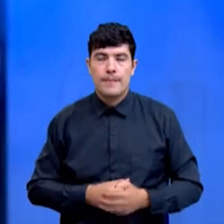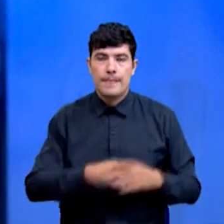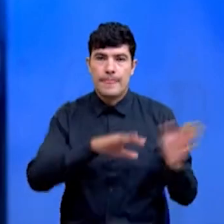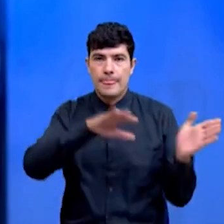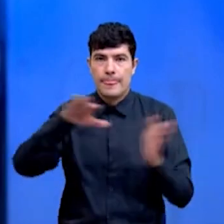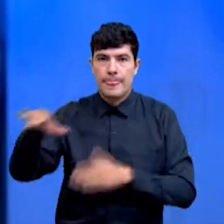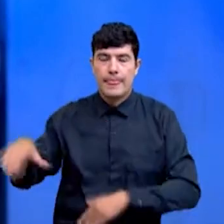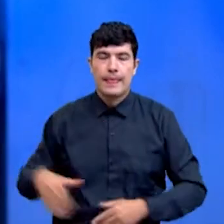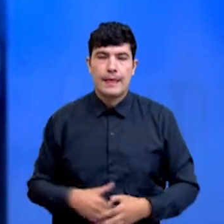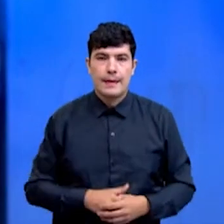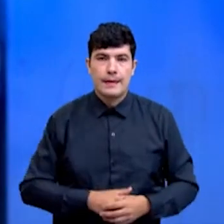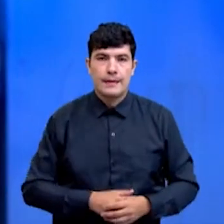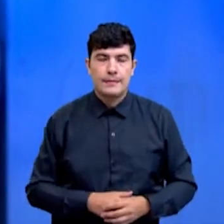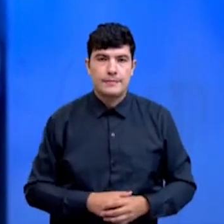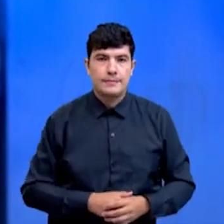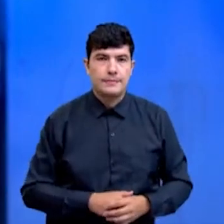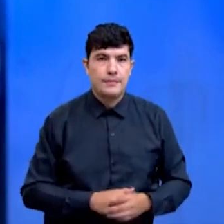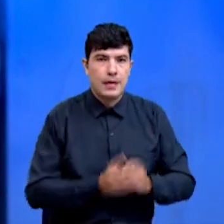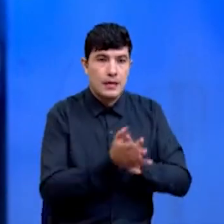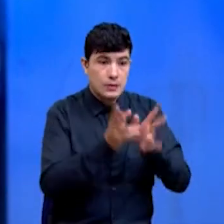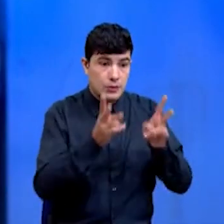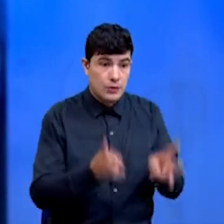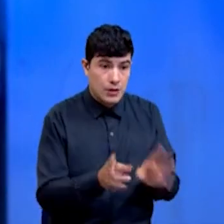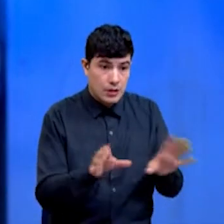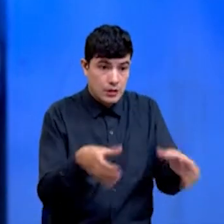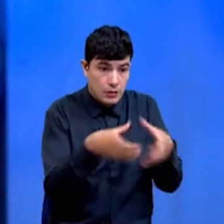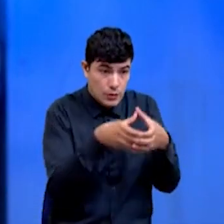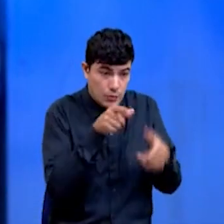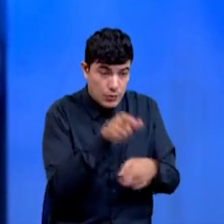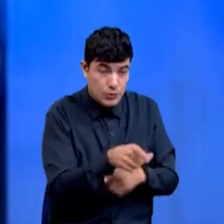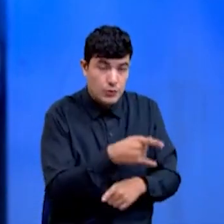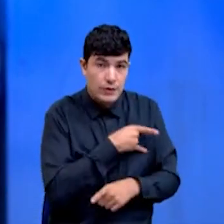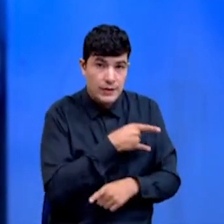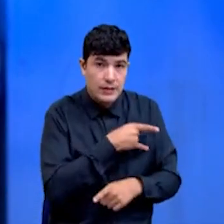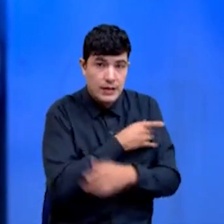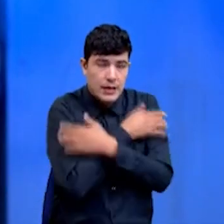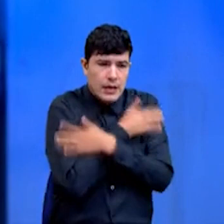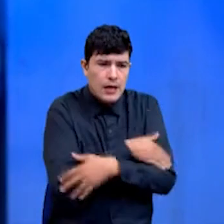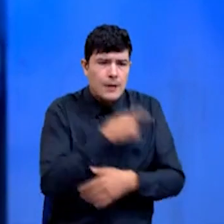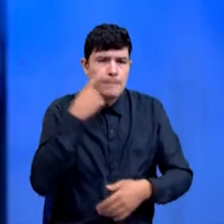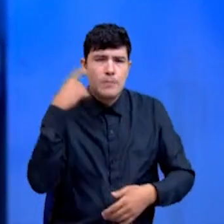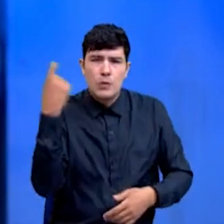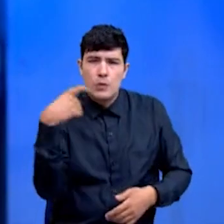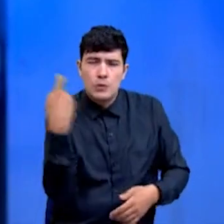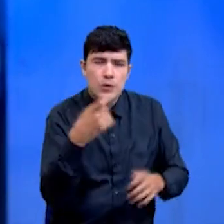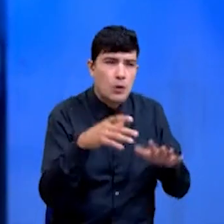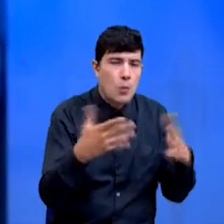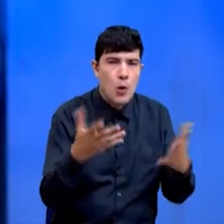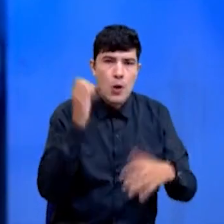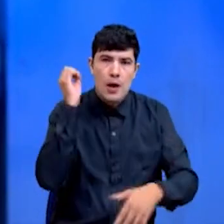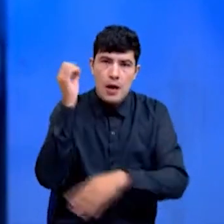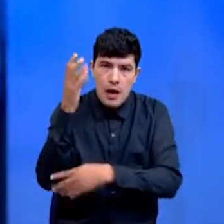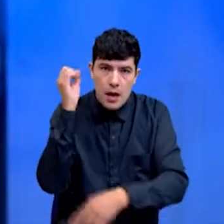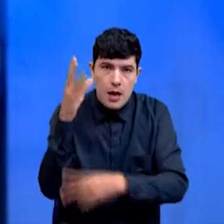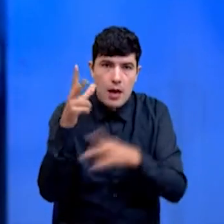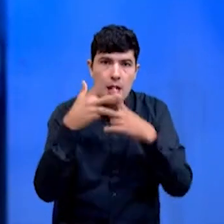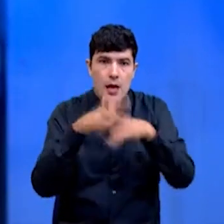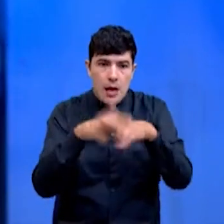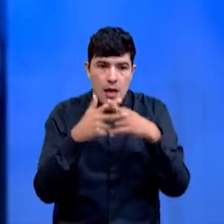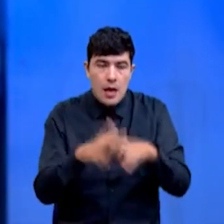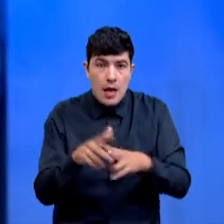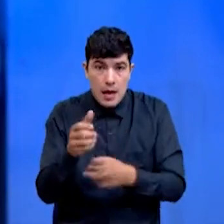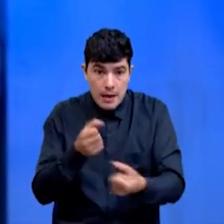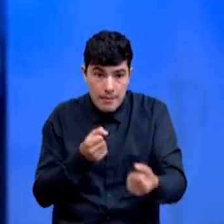de información un grupo de estudiantes de la Universidad de Pamplona buscan por medio de charlas y talleres apoyar a las mujeres